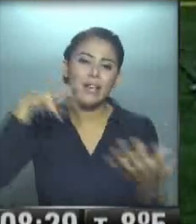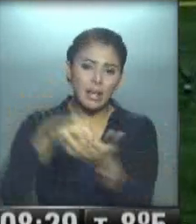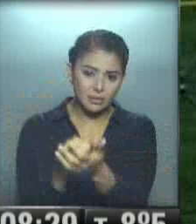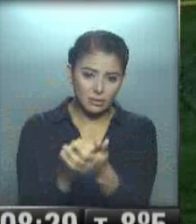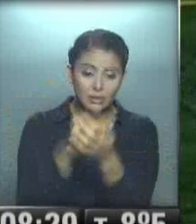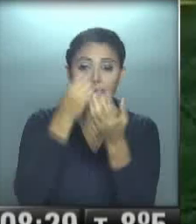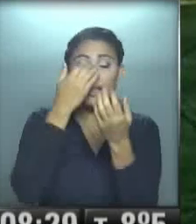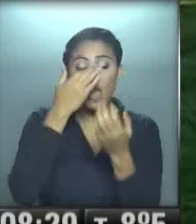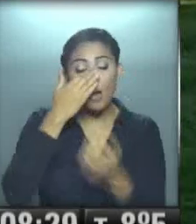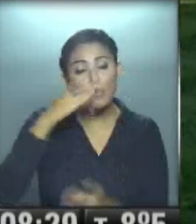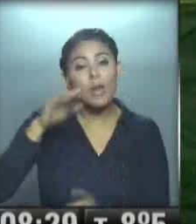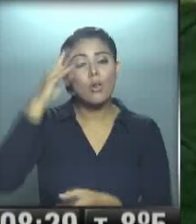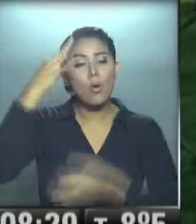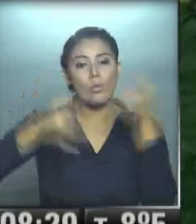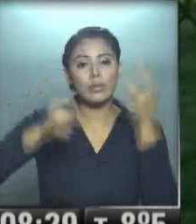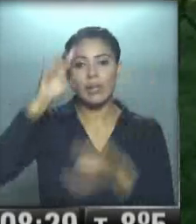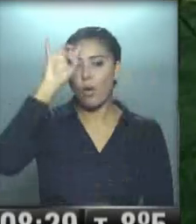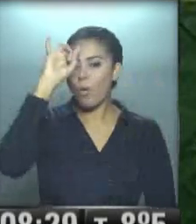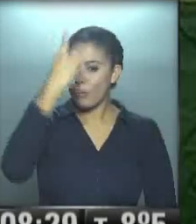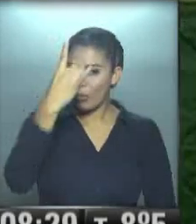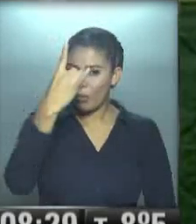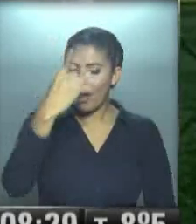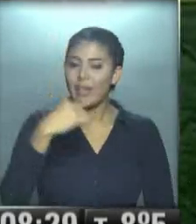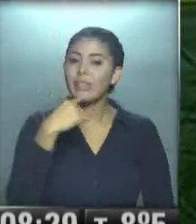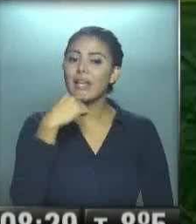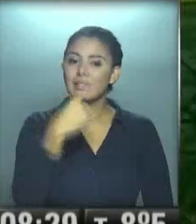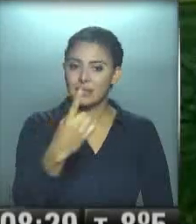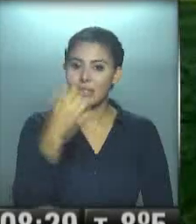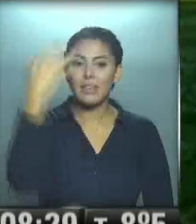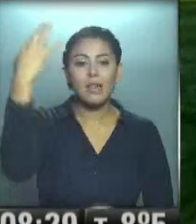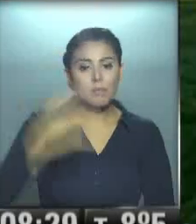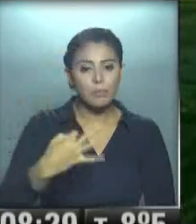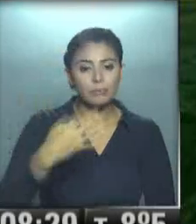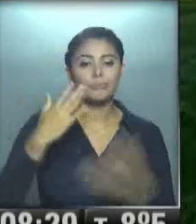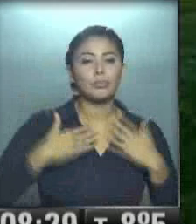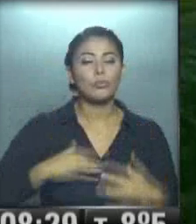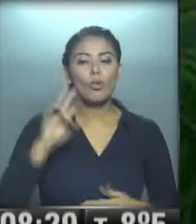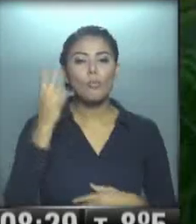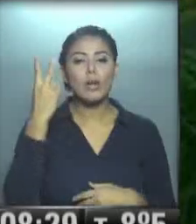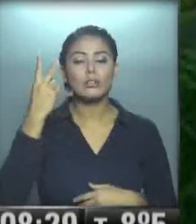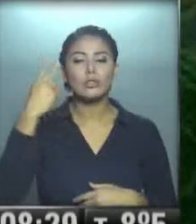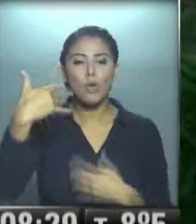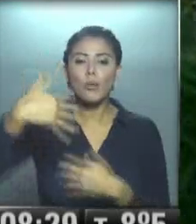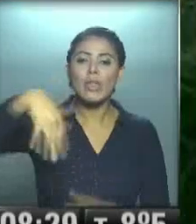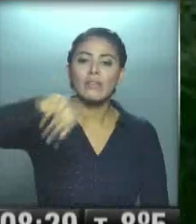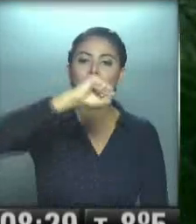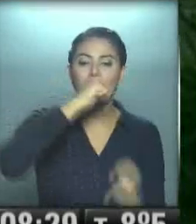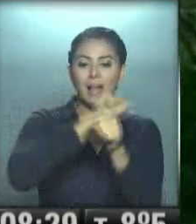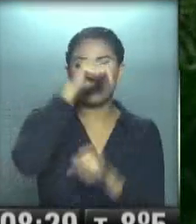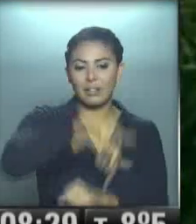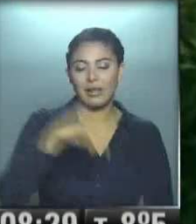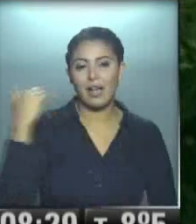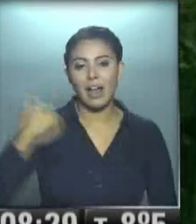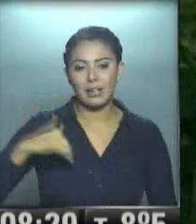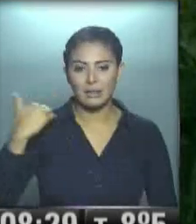partir de allí la justicia de Uruguay est ía dictaminando la salida de los restos de los fallecidos para ser repatriados aquí a las costas de la